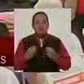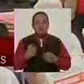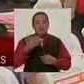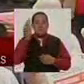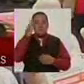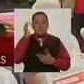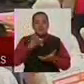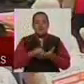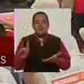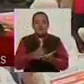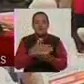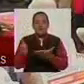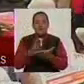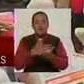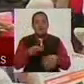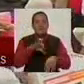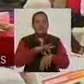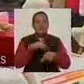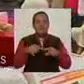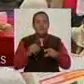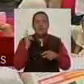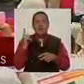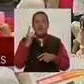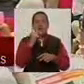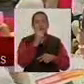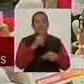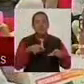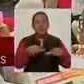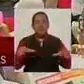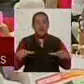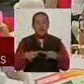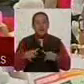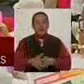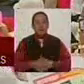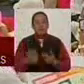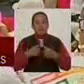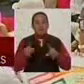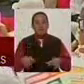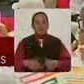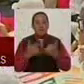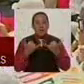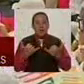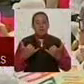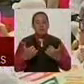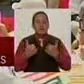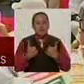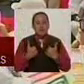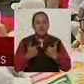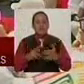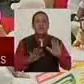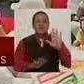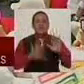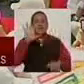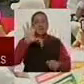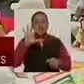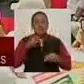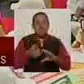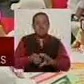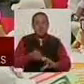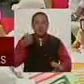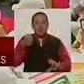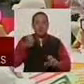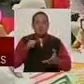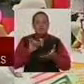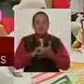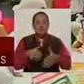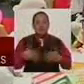centros de salud en cada una de las zonas. Pero ahora tienen 15 motores que pueden